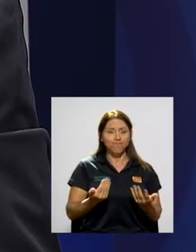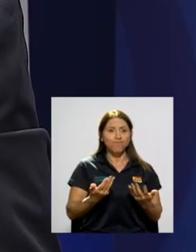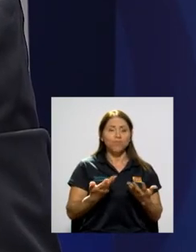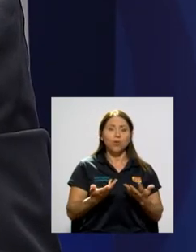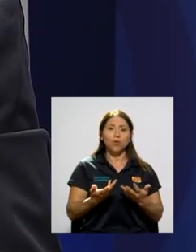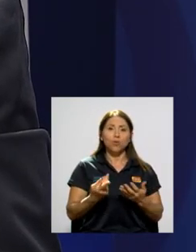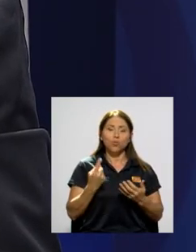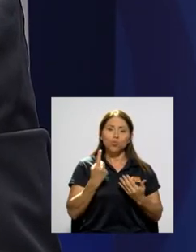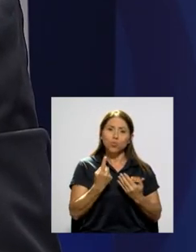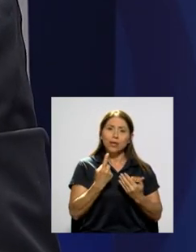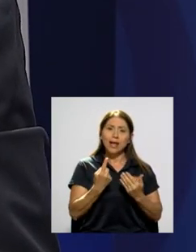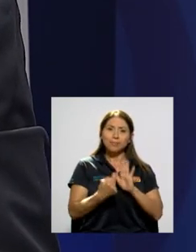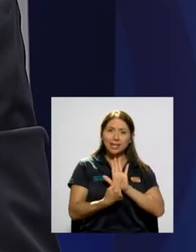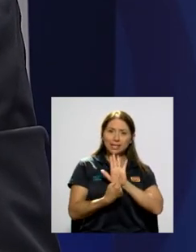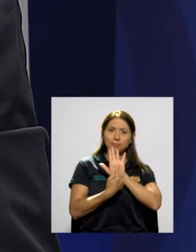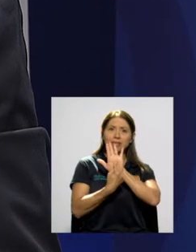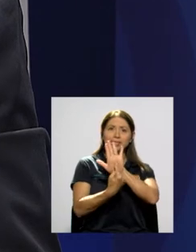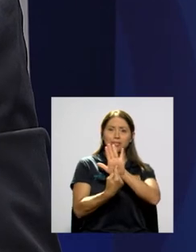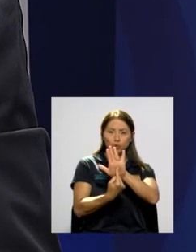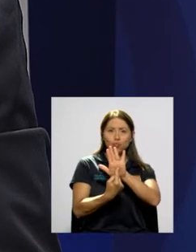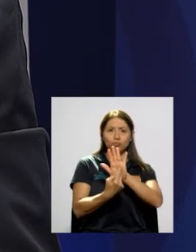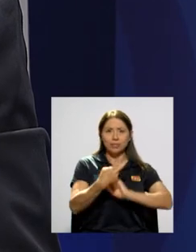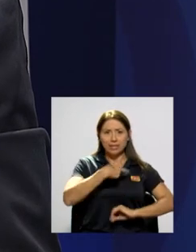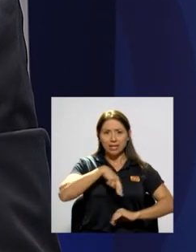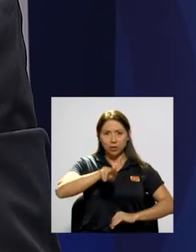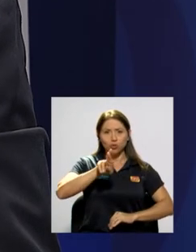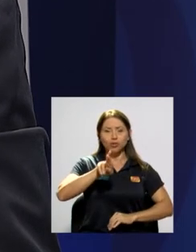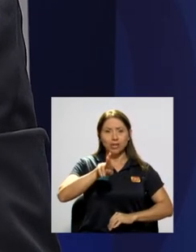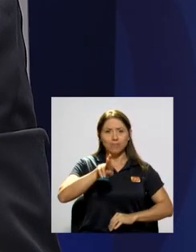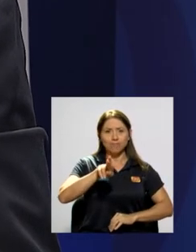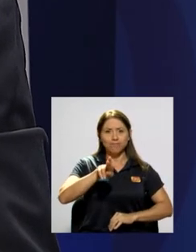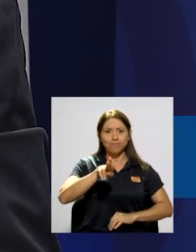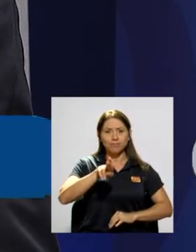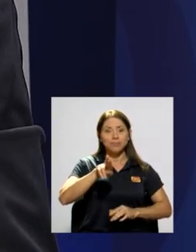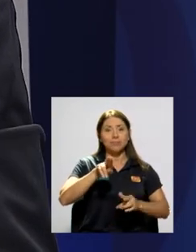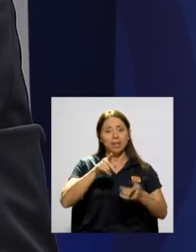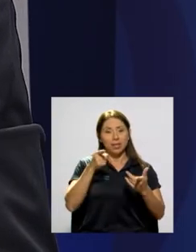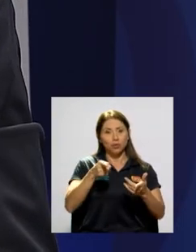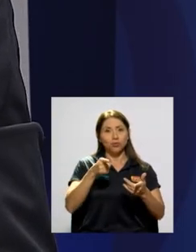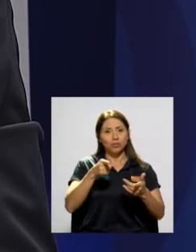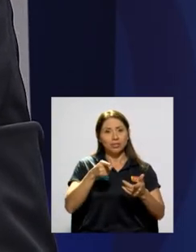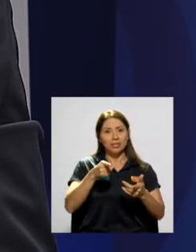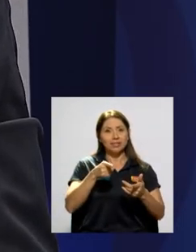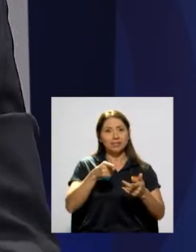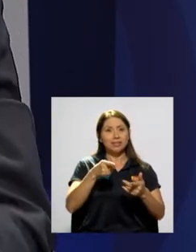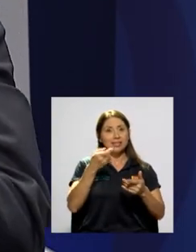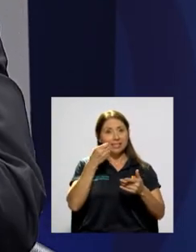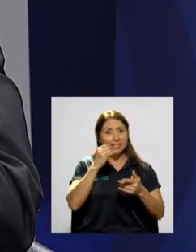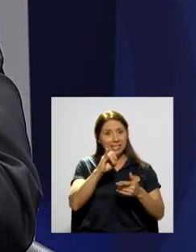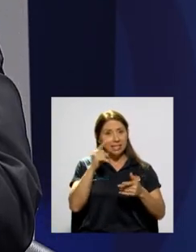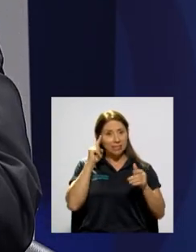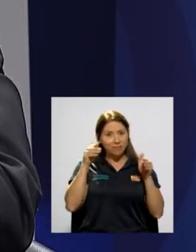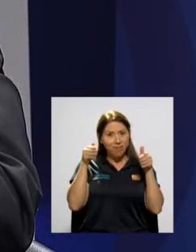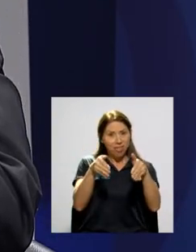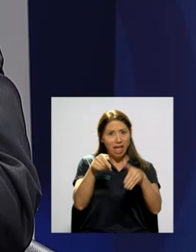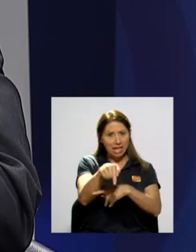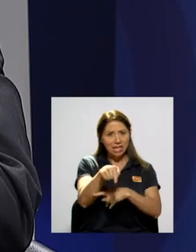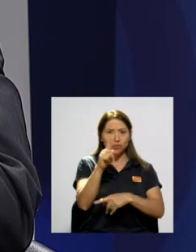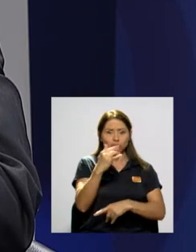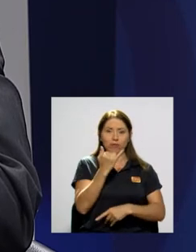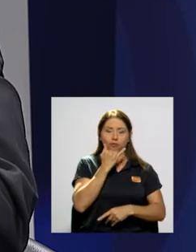nuclearmente religiosa, entrar por ahí es realmente un error. Me parece que uno de los